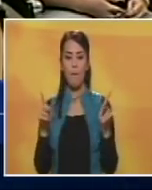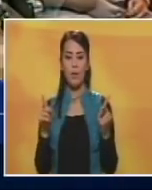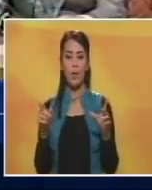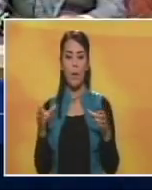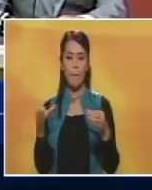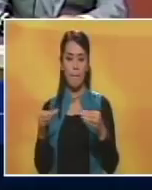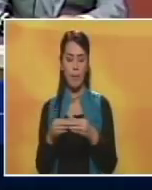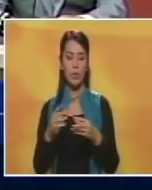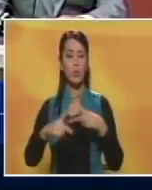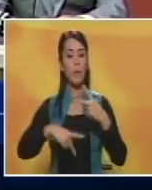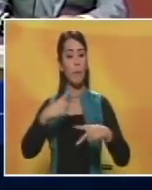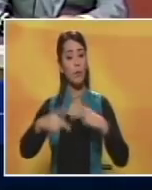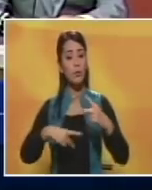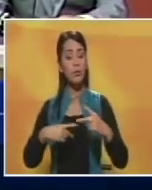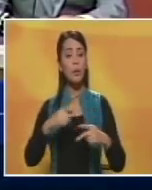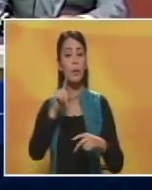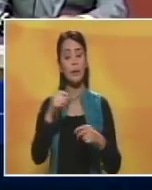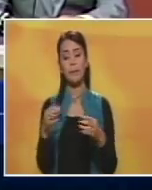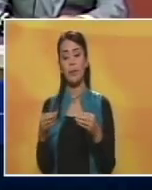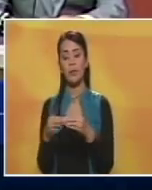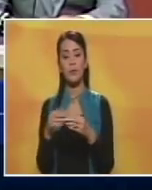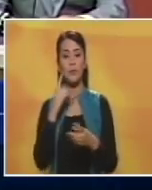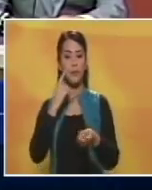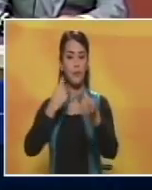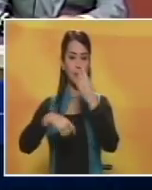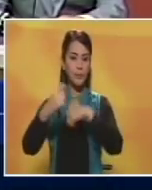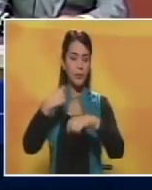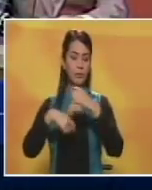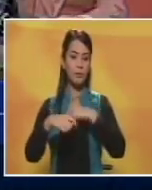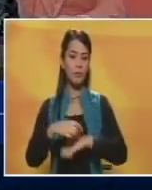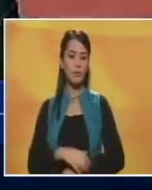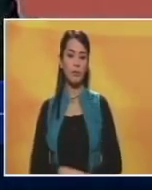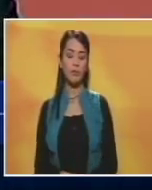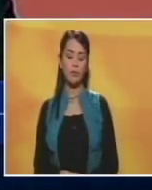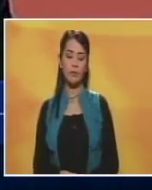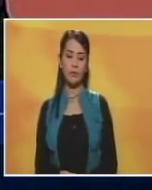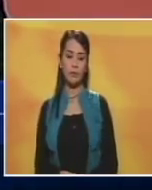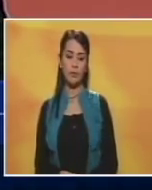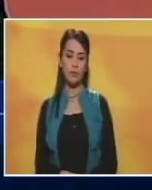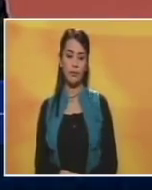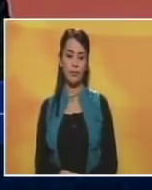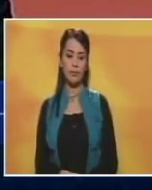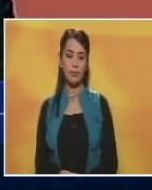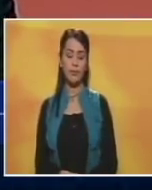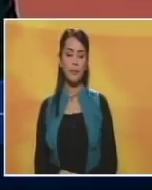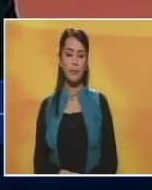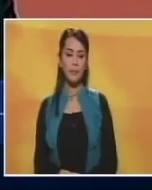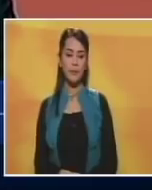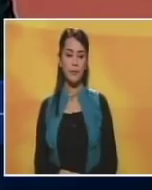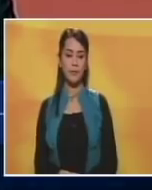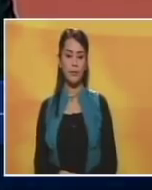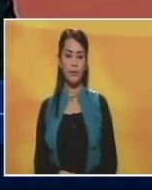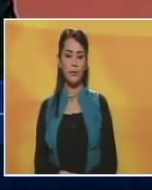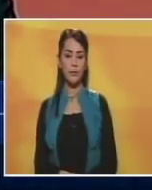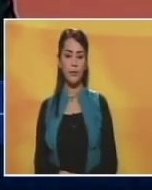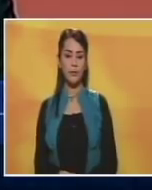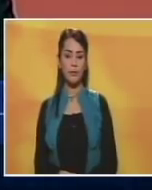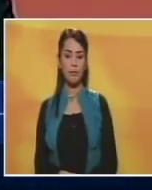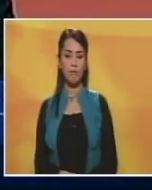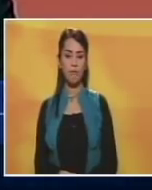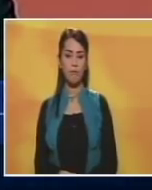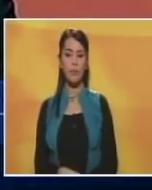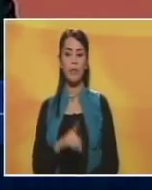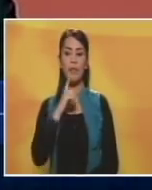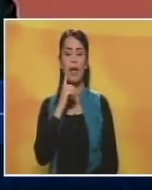sector productivo y el sector de la comercialización. Dado que el volumen de demanda y